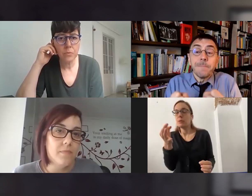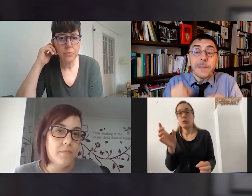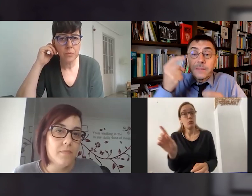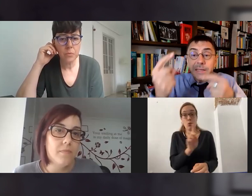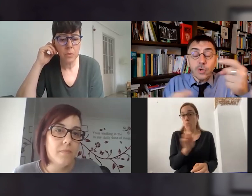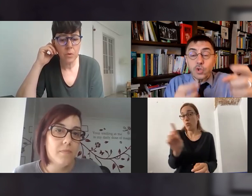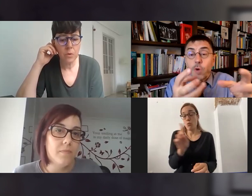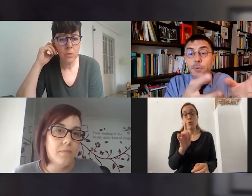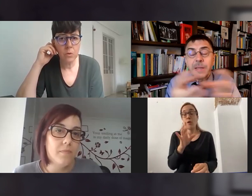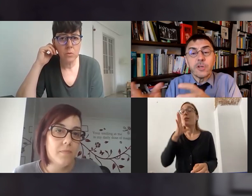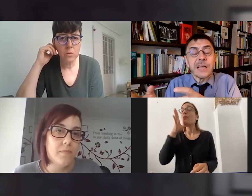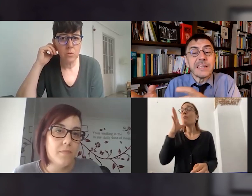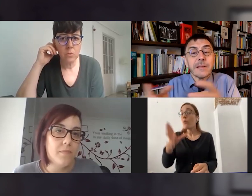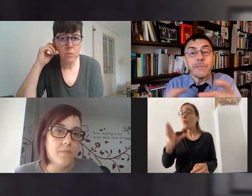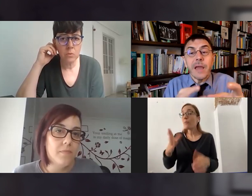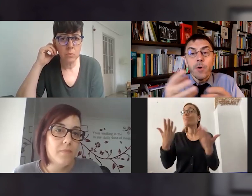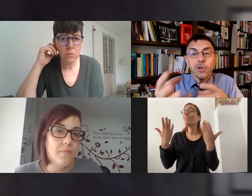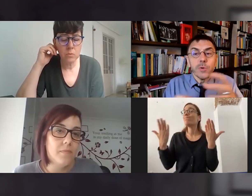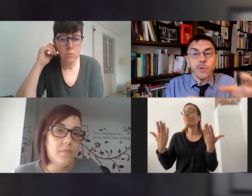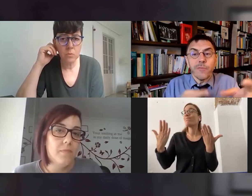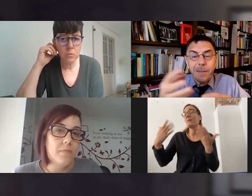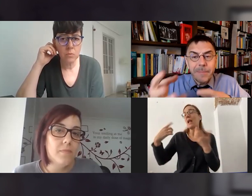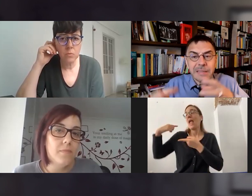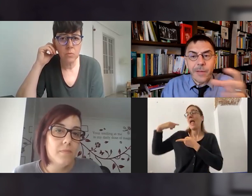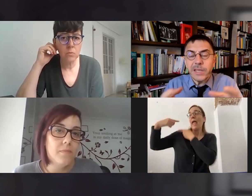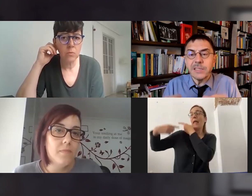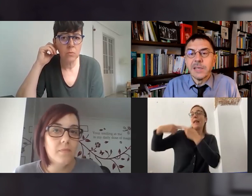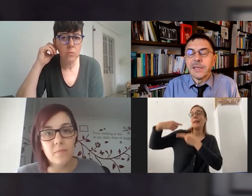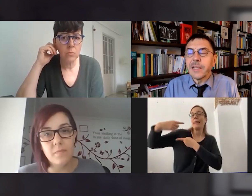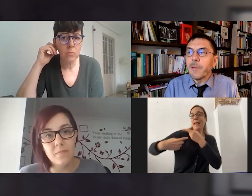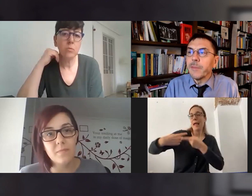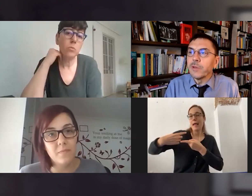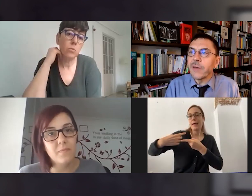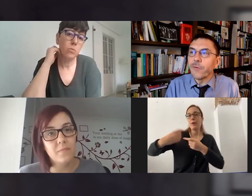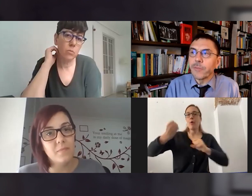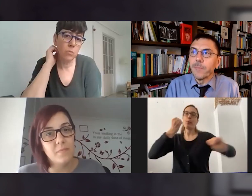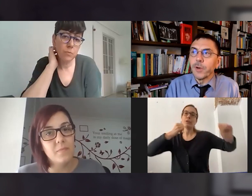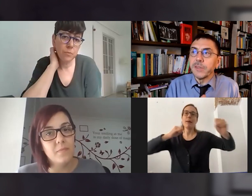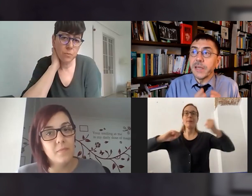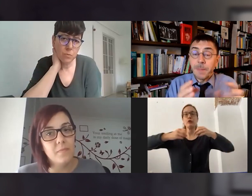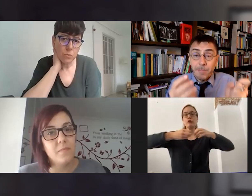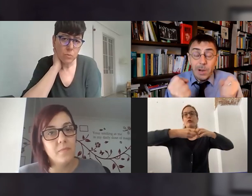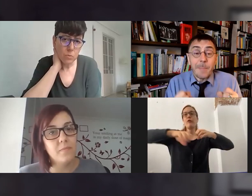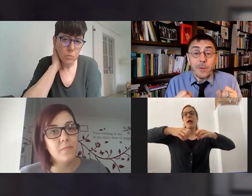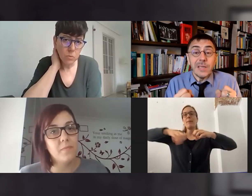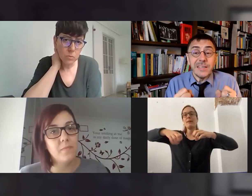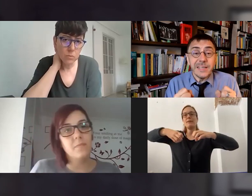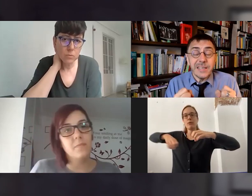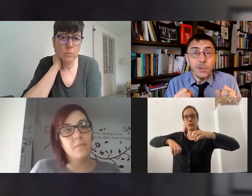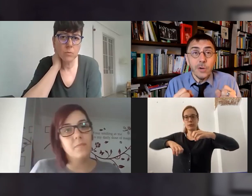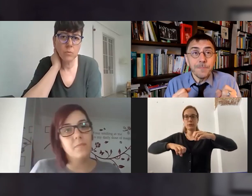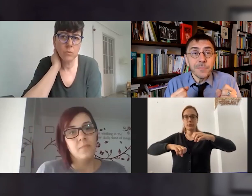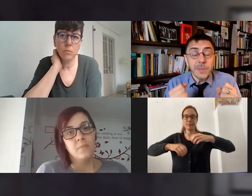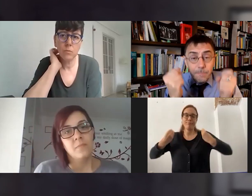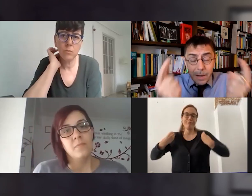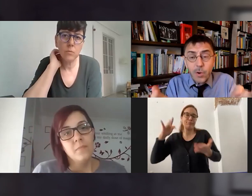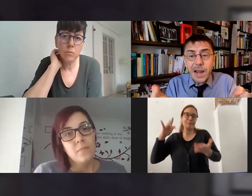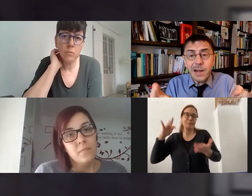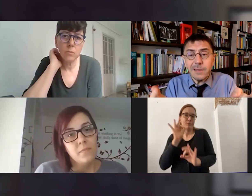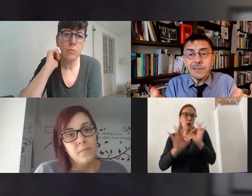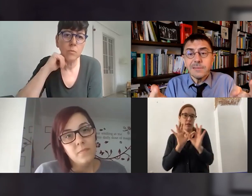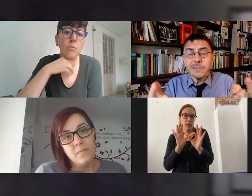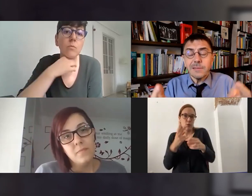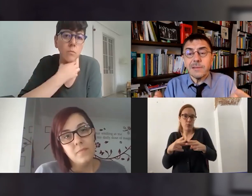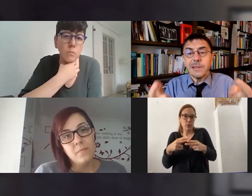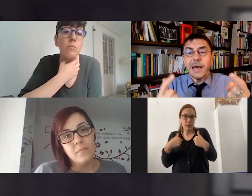herencia de esos comportamientos que antes decíamos, bueno, fragmentadores, que ha vivido esta formación política. Pero la pregunta sigue siendo, ¿va a